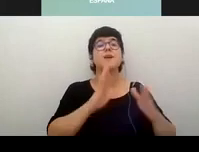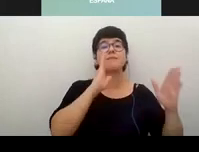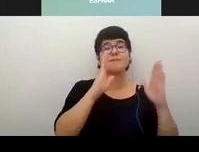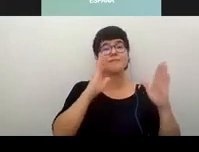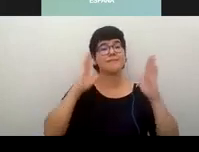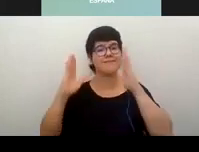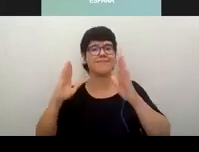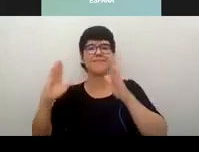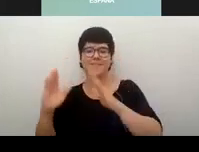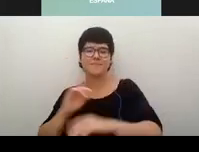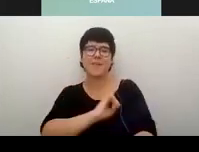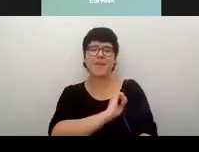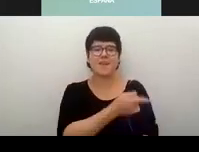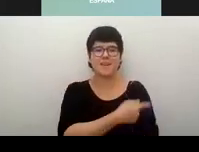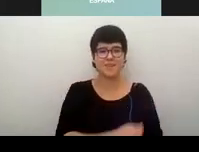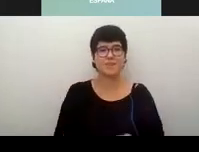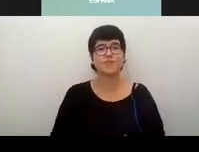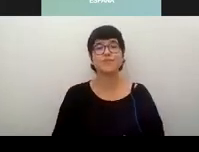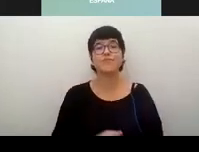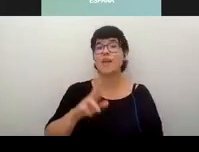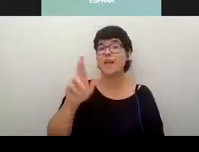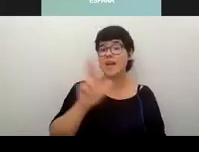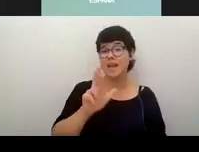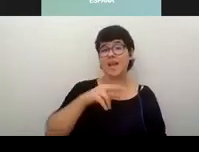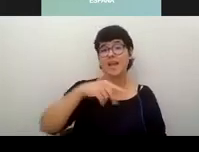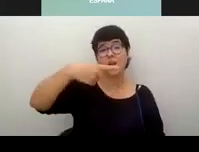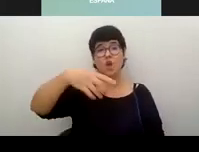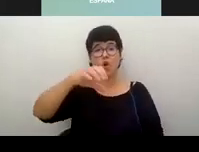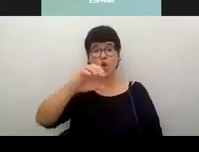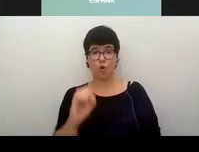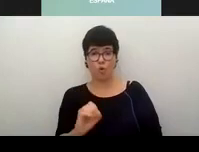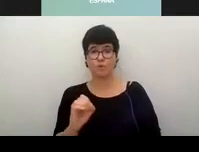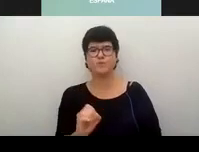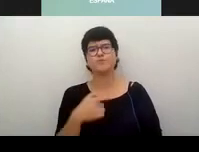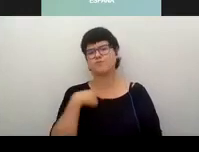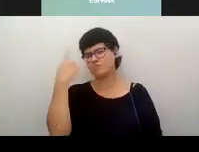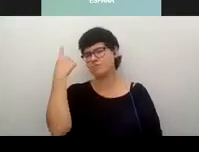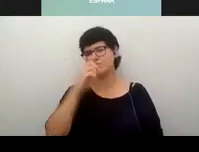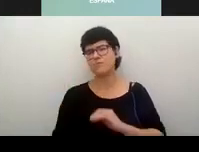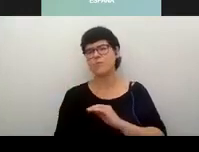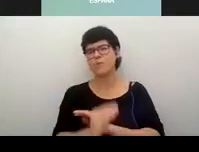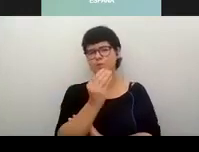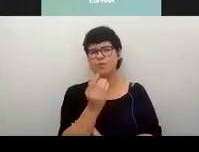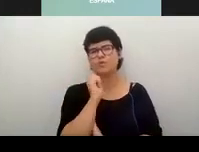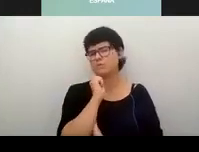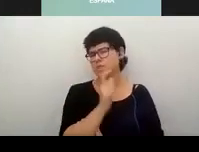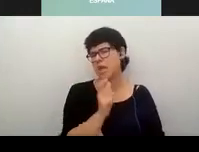físicos. Vamos a hablar de LR Go, que es un producto, como sabéis, relativamente